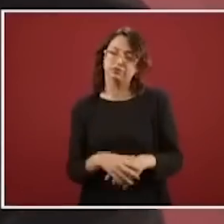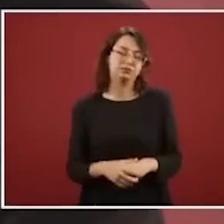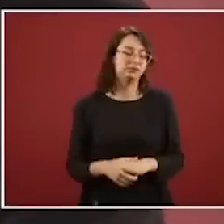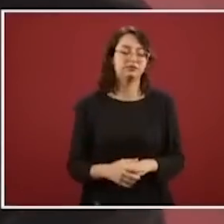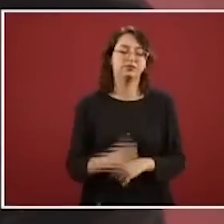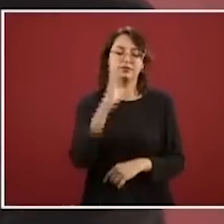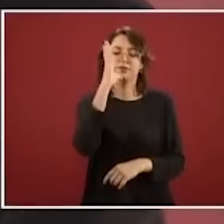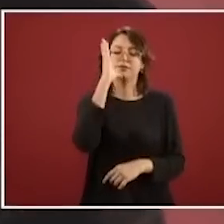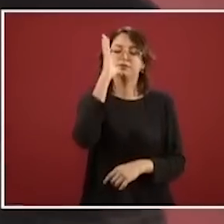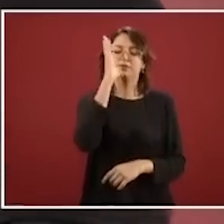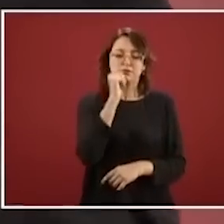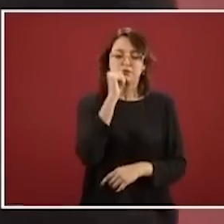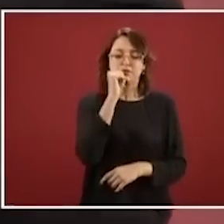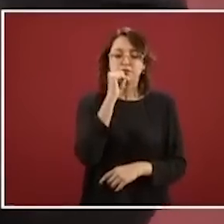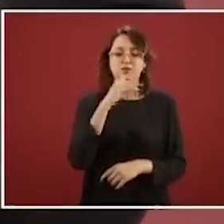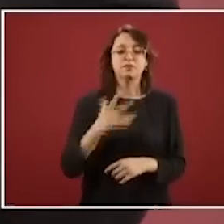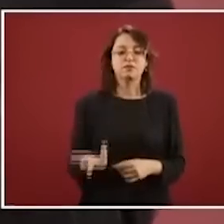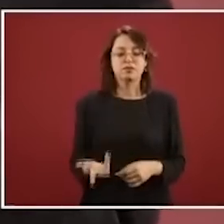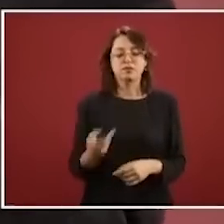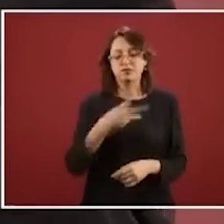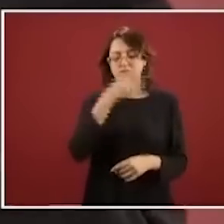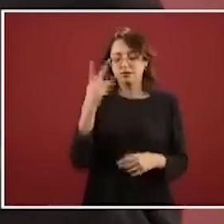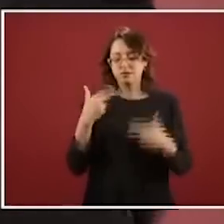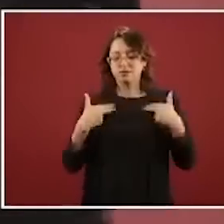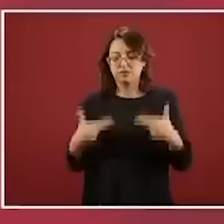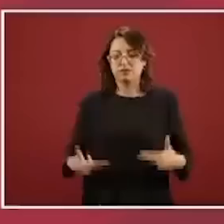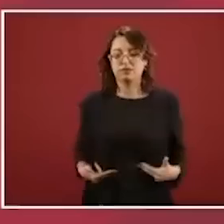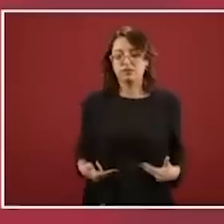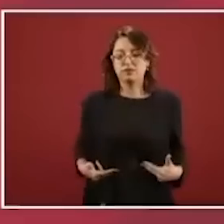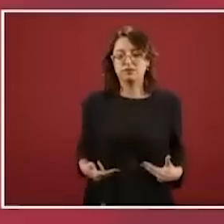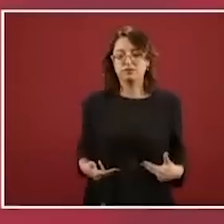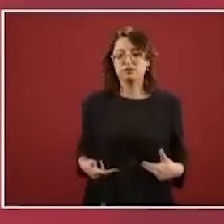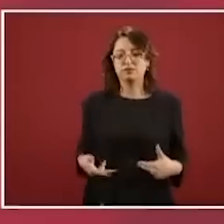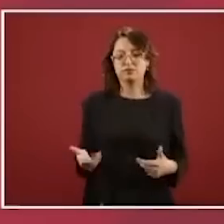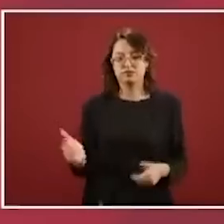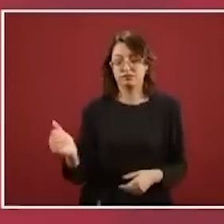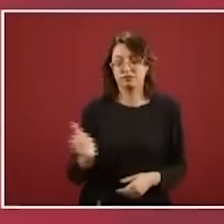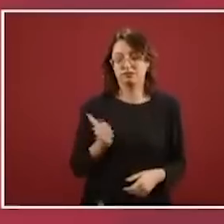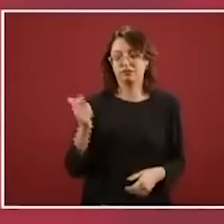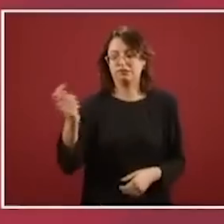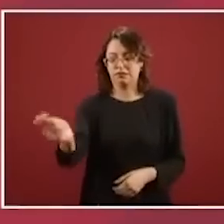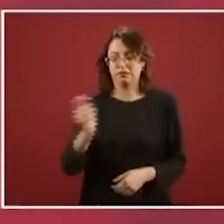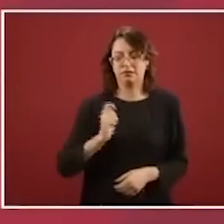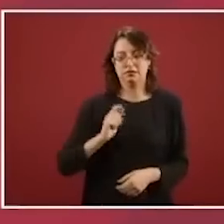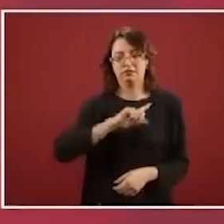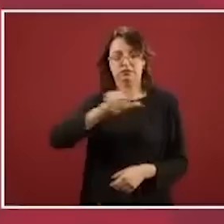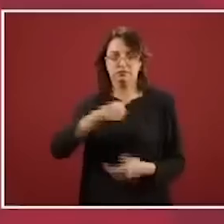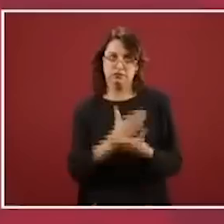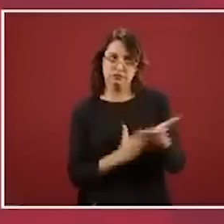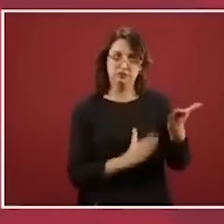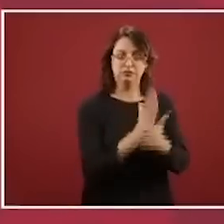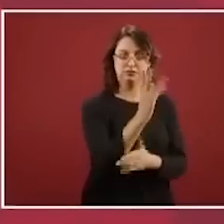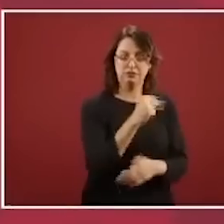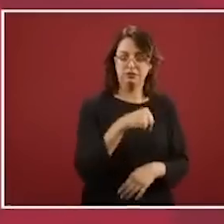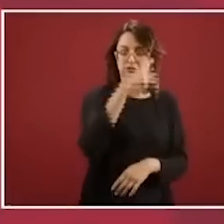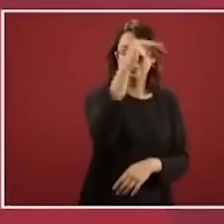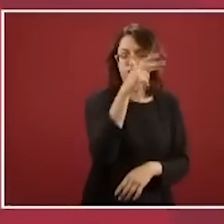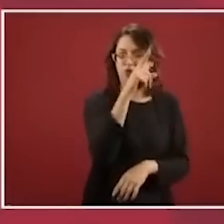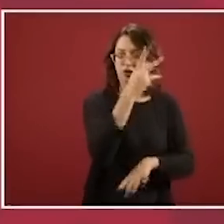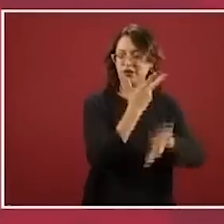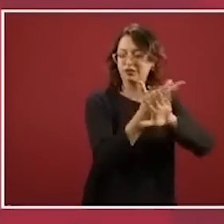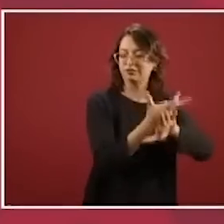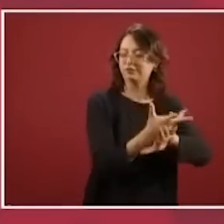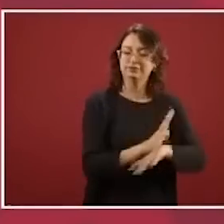Unidos. O sea, lo que se quería era tener la visa humanitaria para llegar a la frontera norte. Entonces, no, la visa humanitaria tiene otros fines, tiene otro